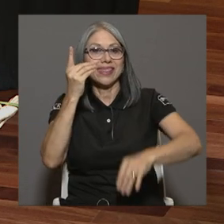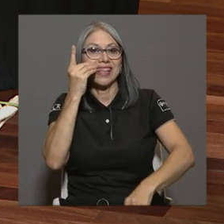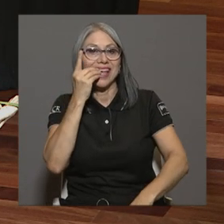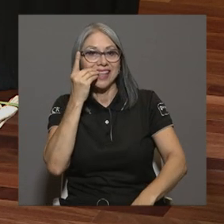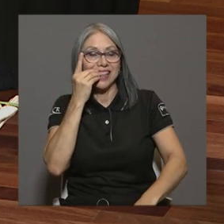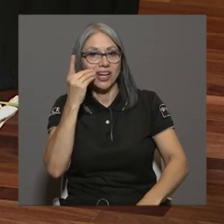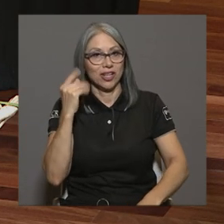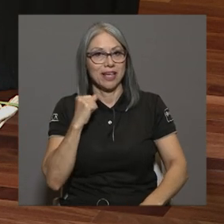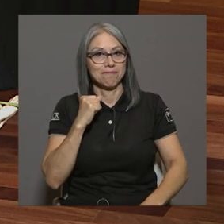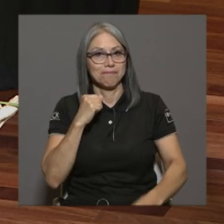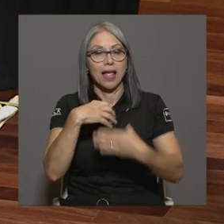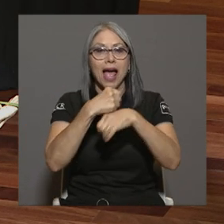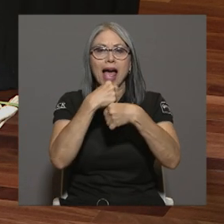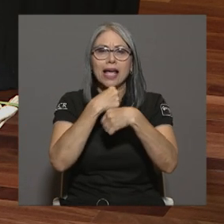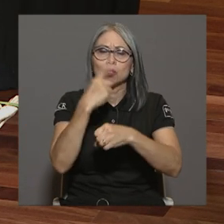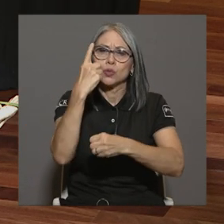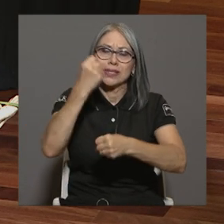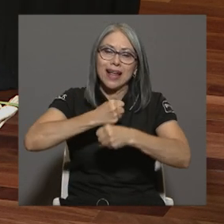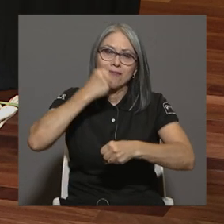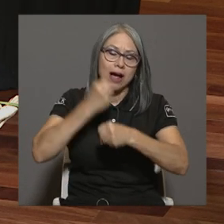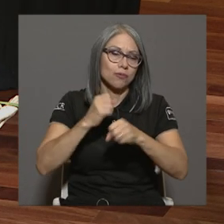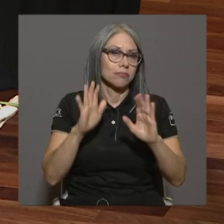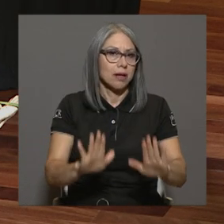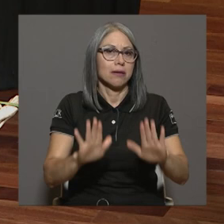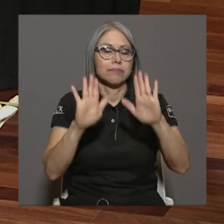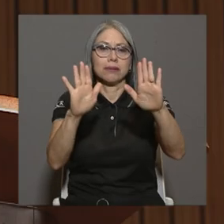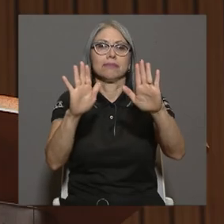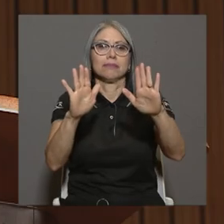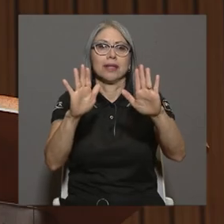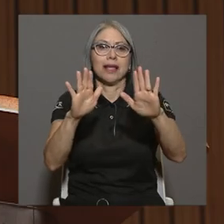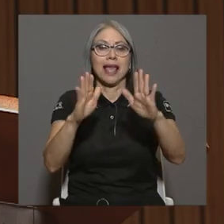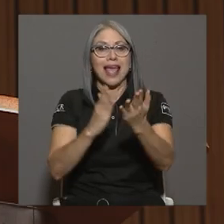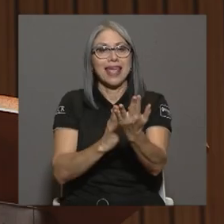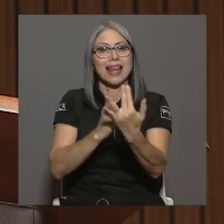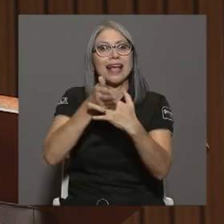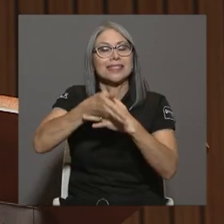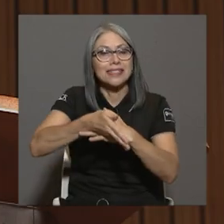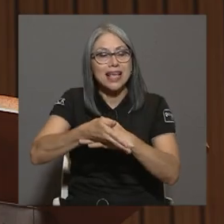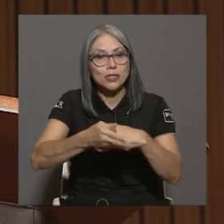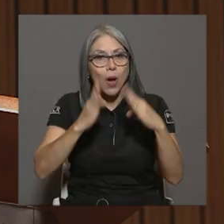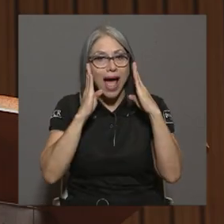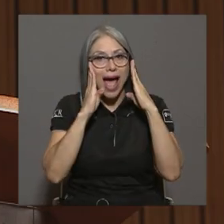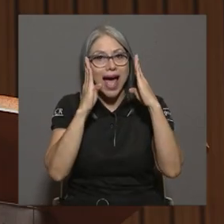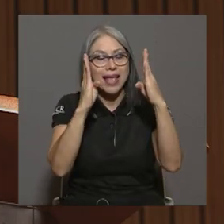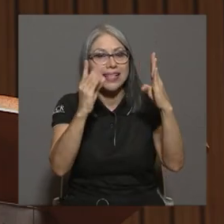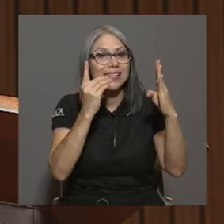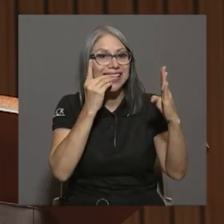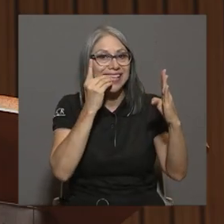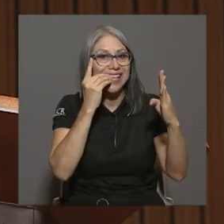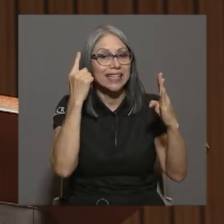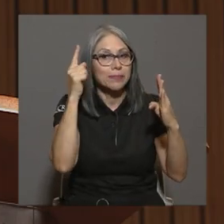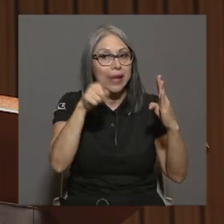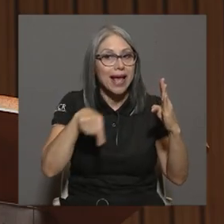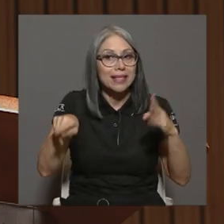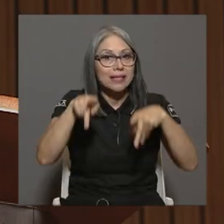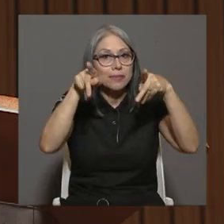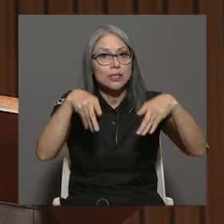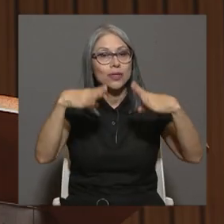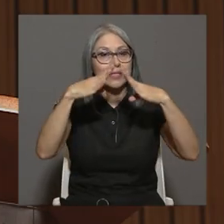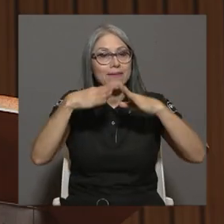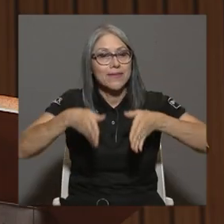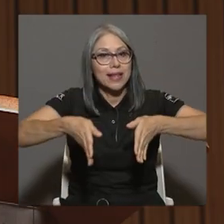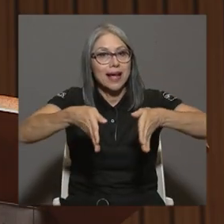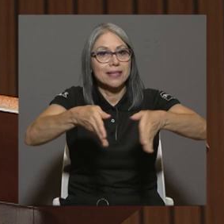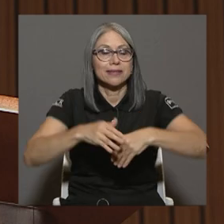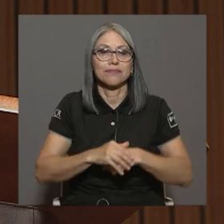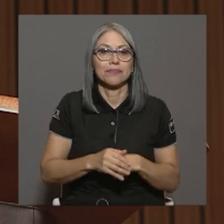Odontología ha realizado un trabajo formidable en el acceso a tratamientos para esta población. Por